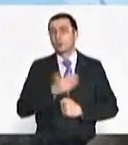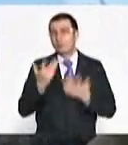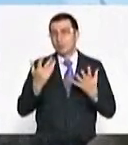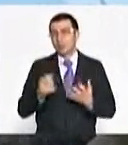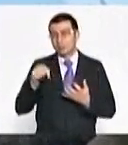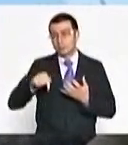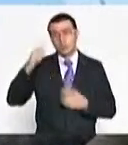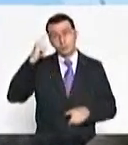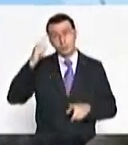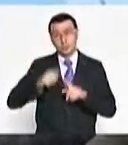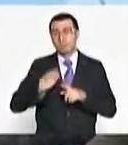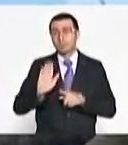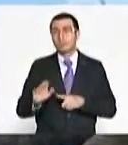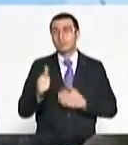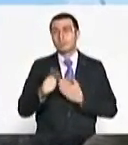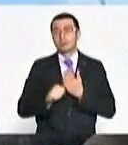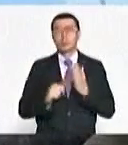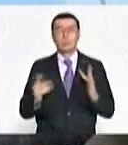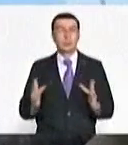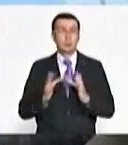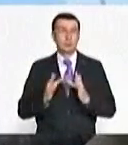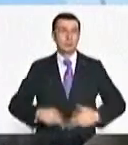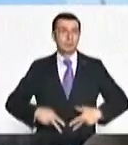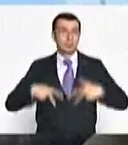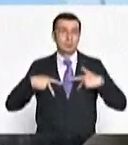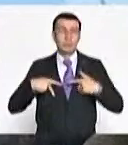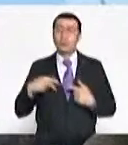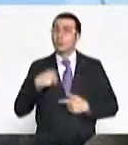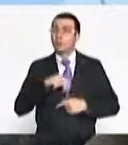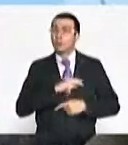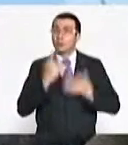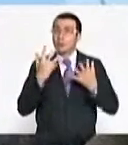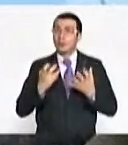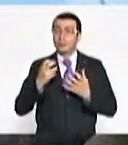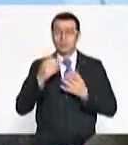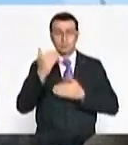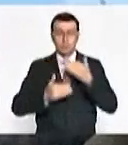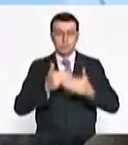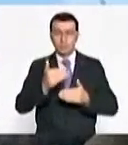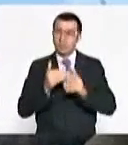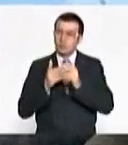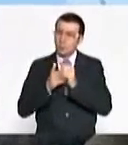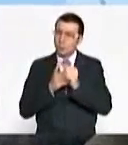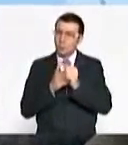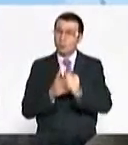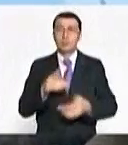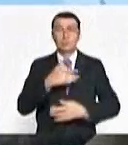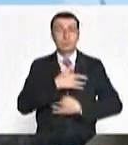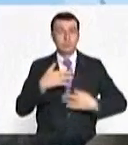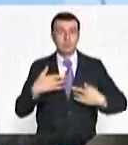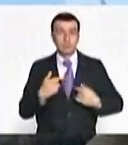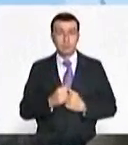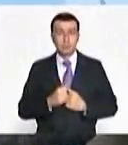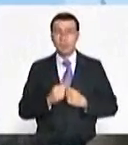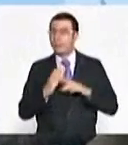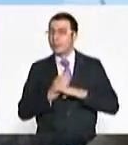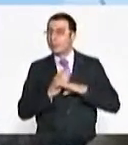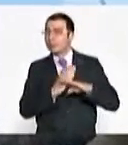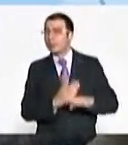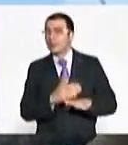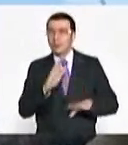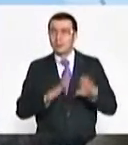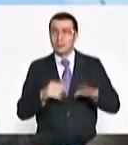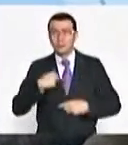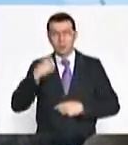Vital, hacer un proceso de orientación en salud, evitar la automedicación que tanto daño nos